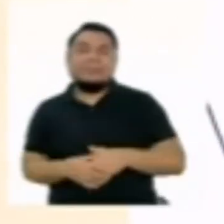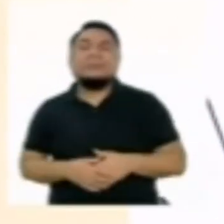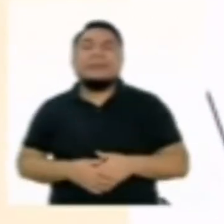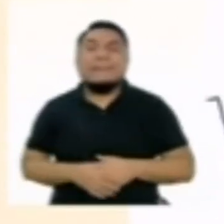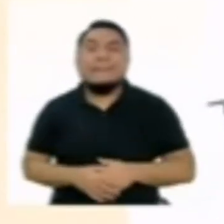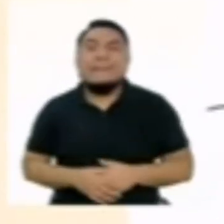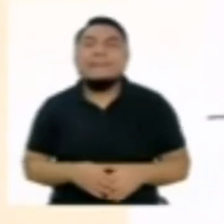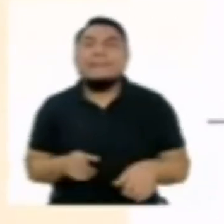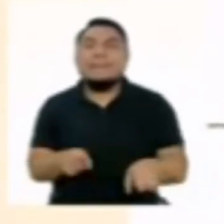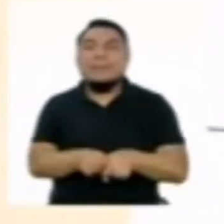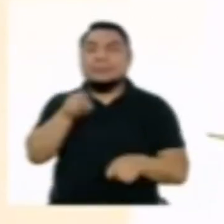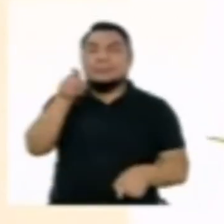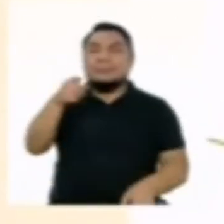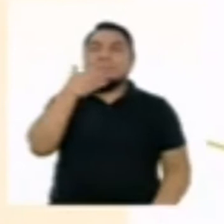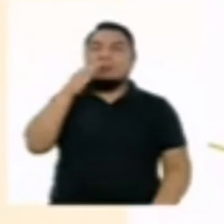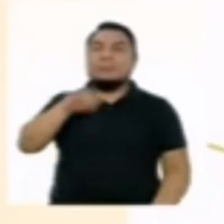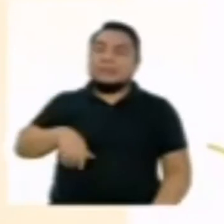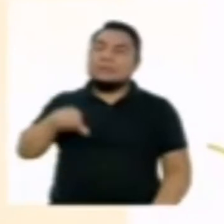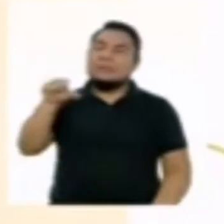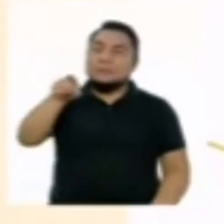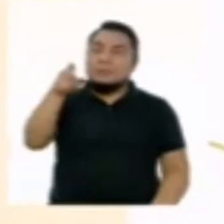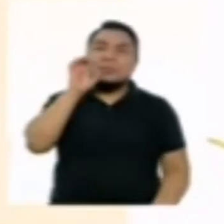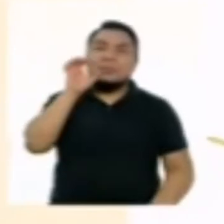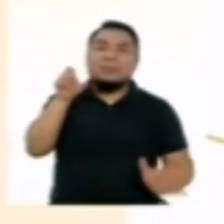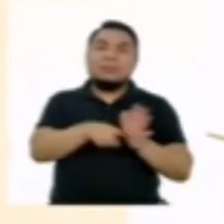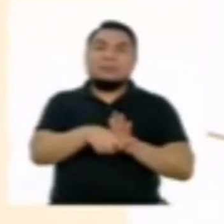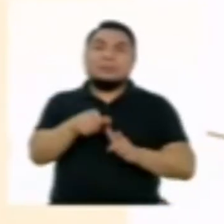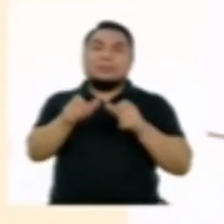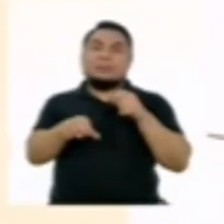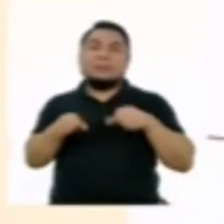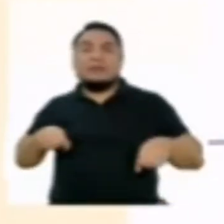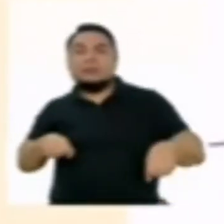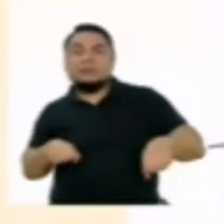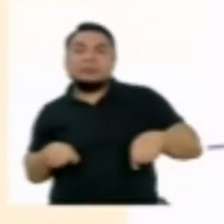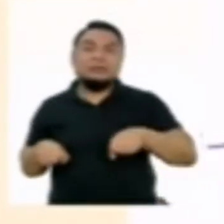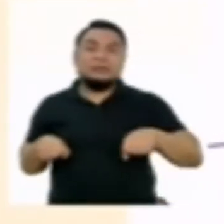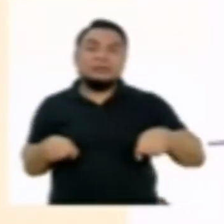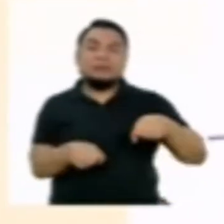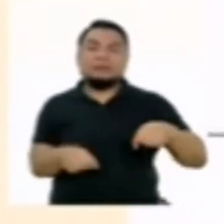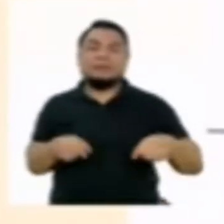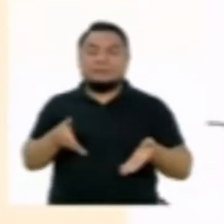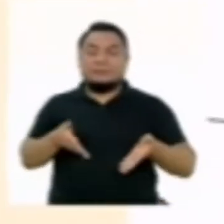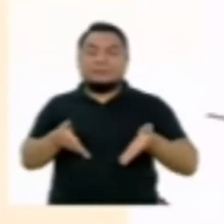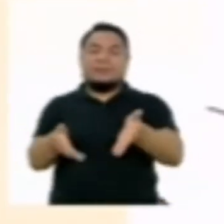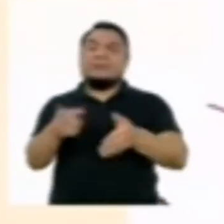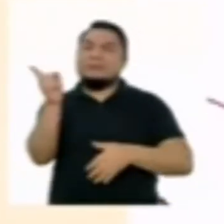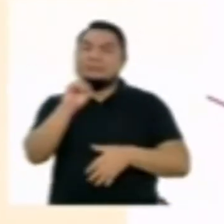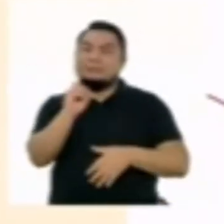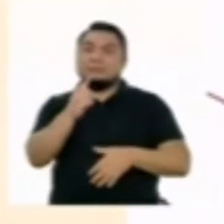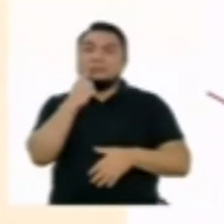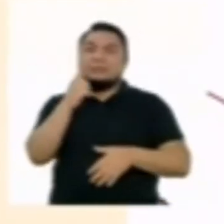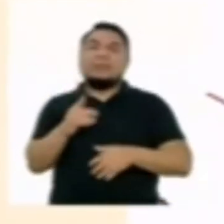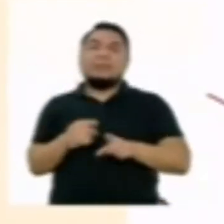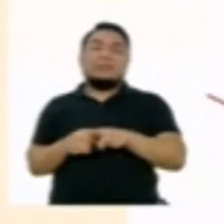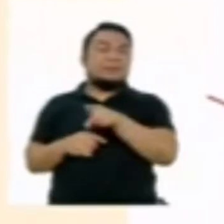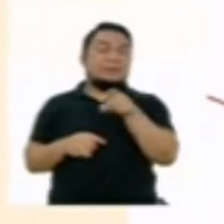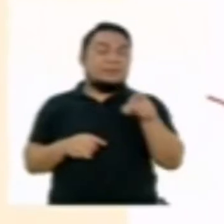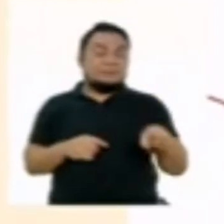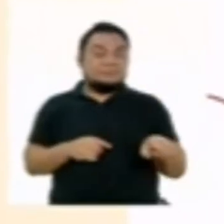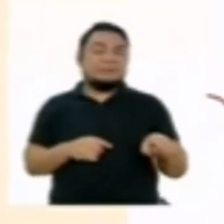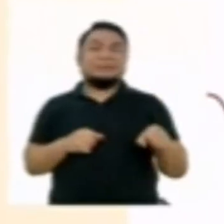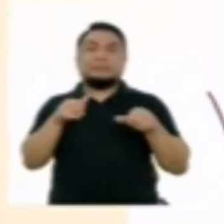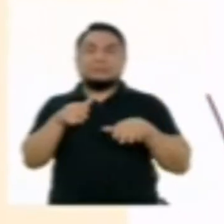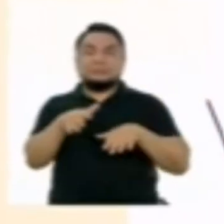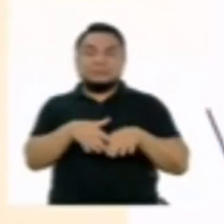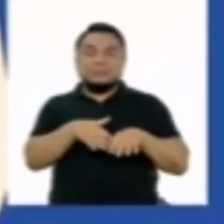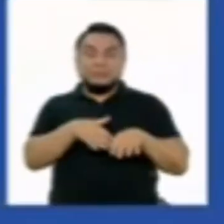varias conductas imprudentes. Por ejemplo, la de los chicos en skate que están yendo por la pista y deben ir por la vereda a la